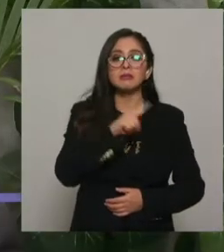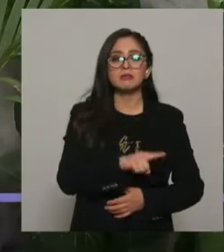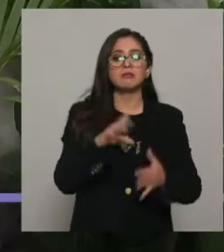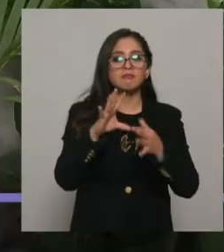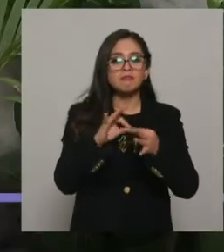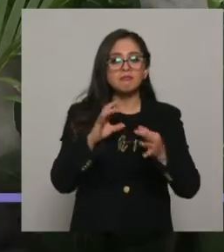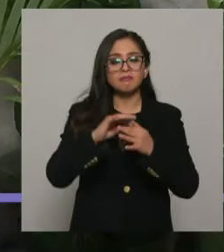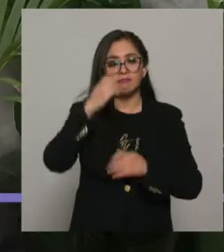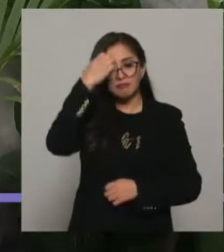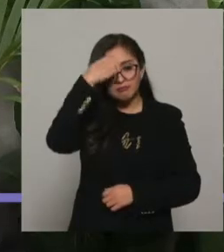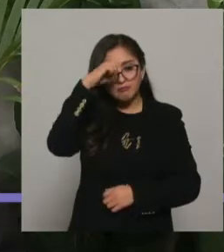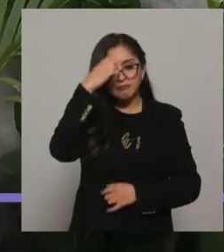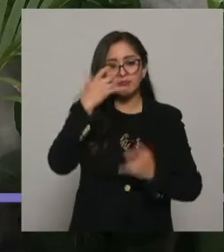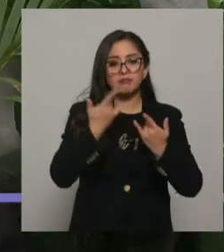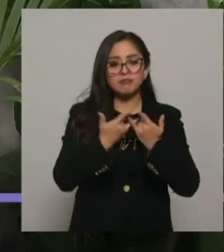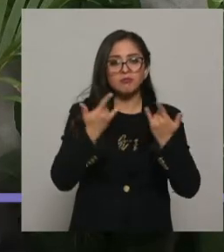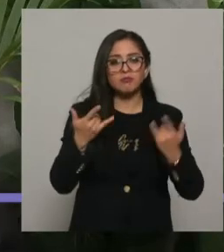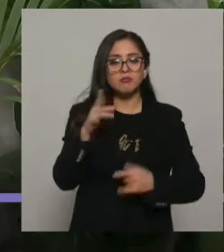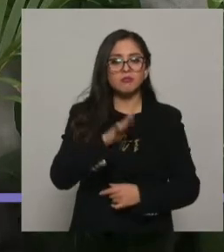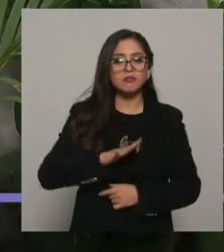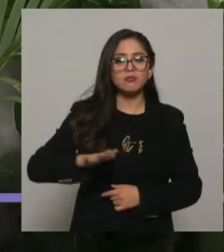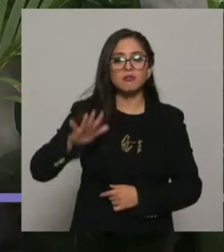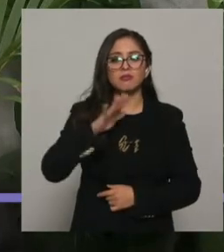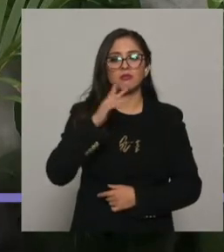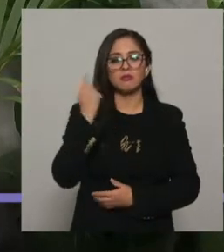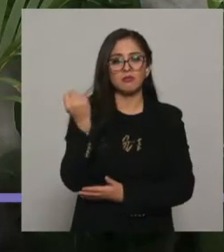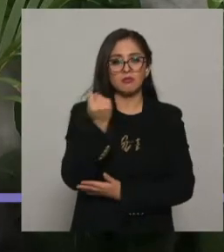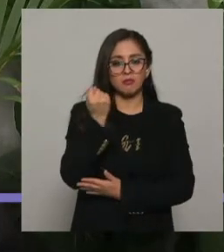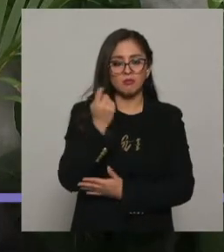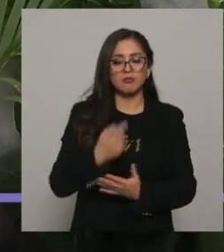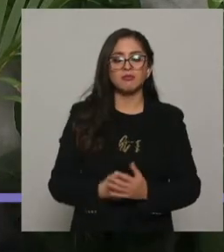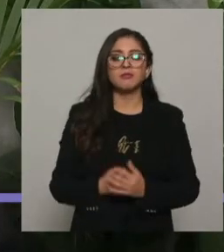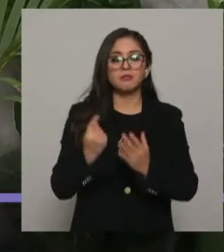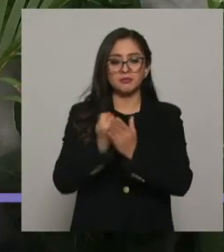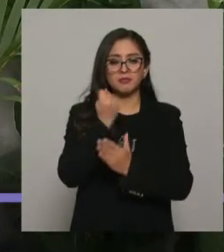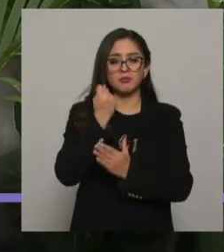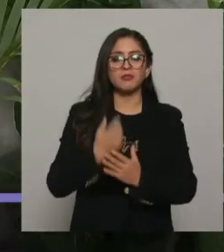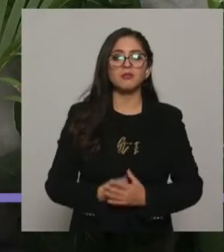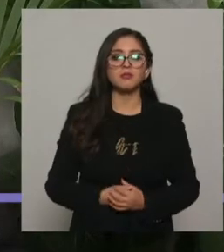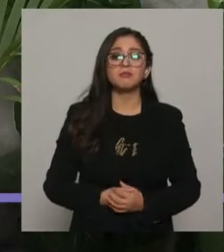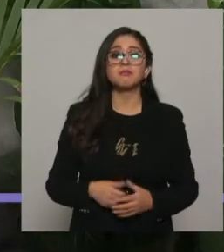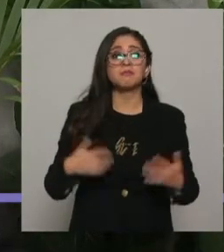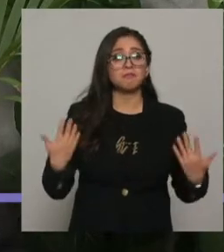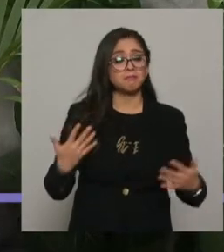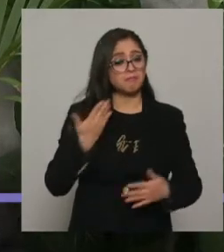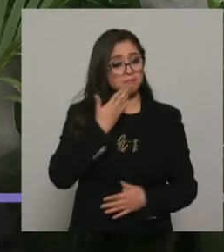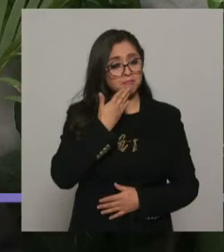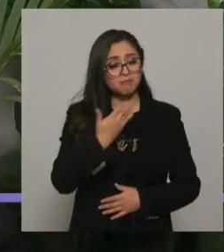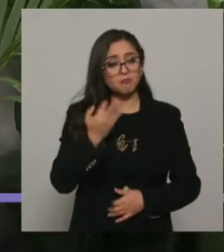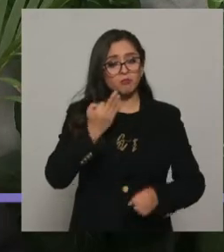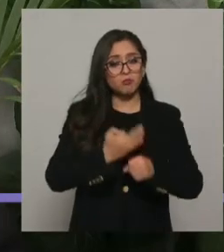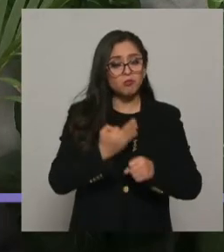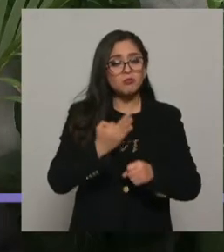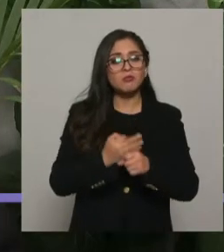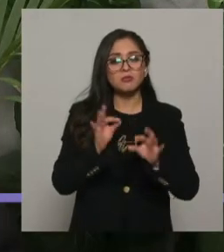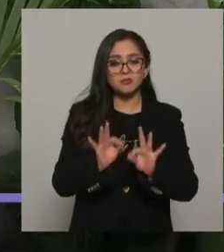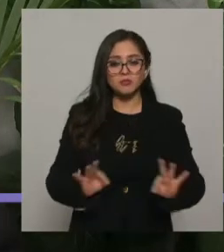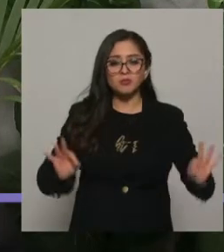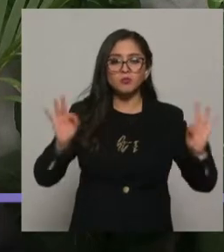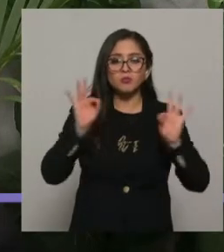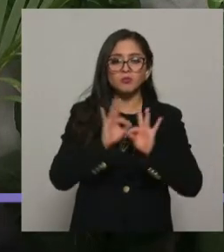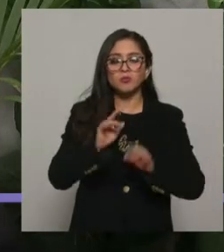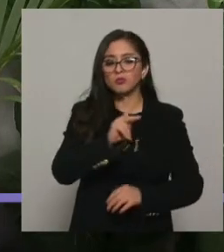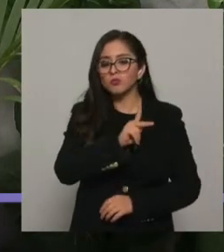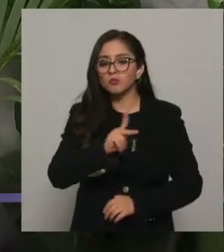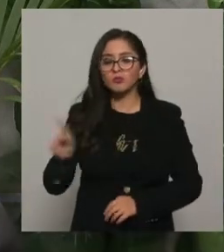Tláhuac. Bienvenido. Hola, buenos días. Esperemos que se queden con nosotros en este programa para esta fecha muy importante para todas las y